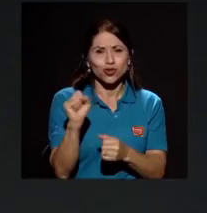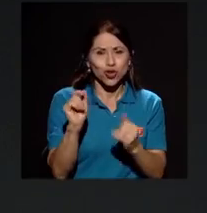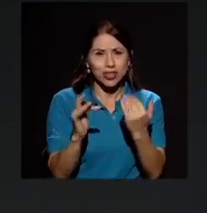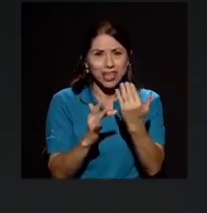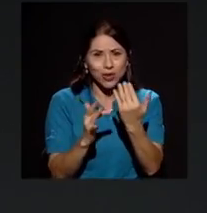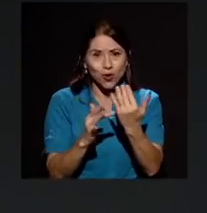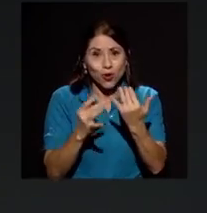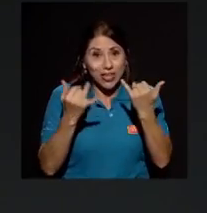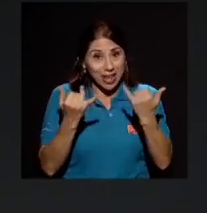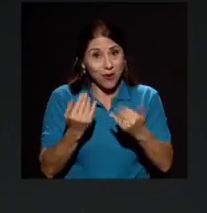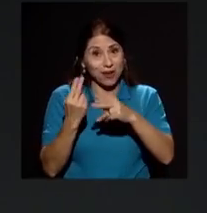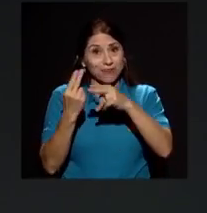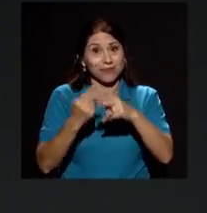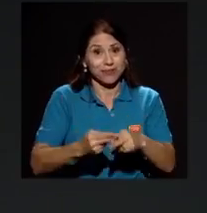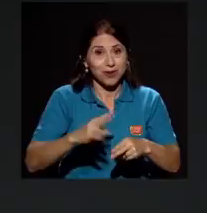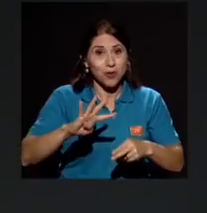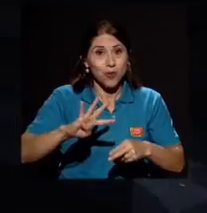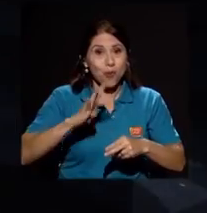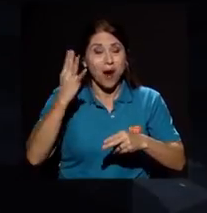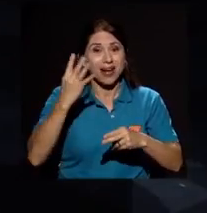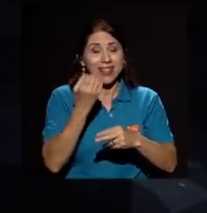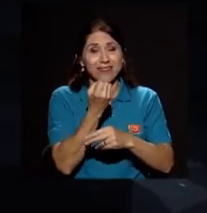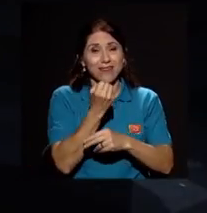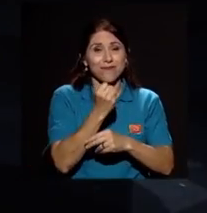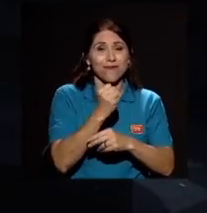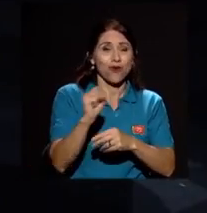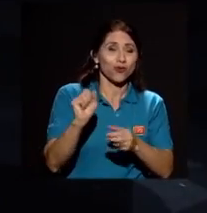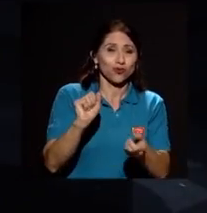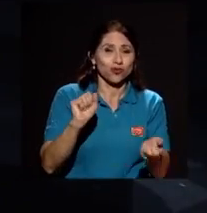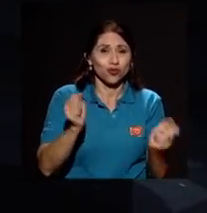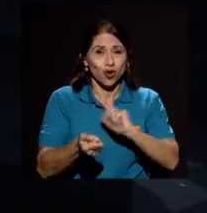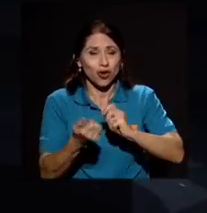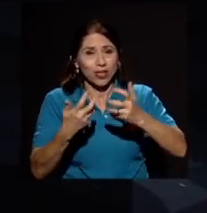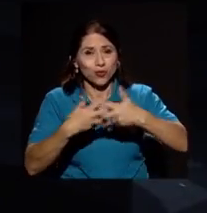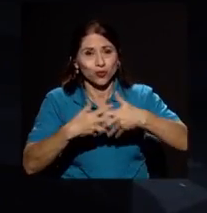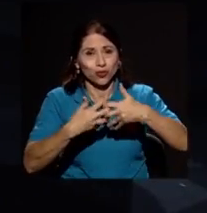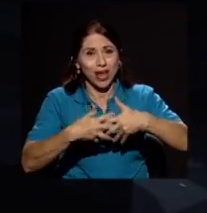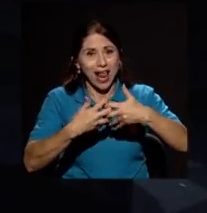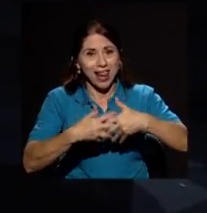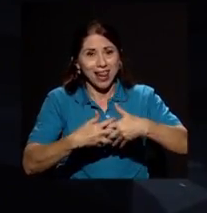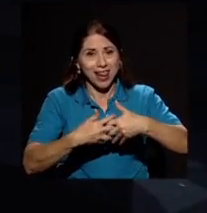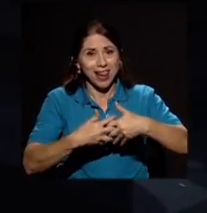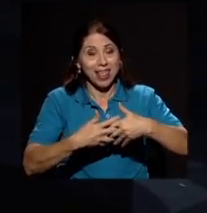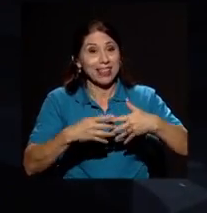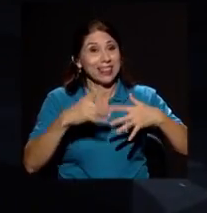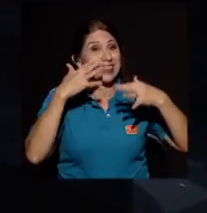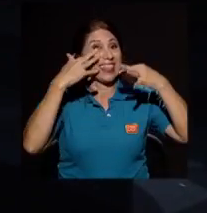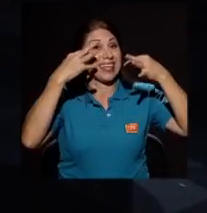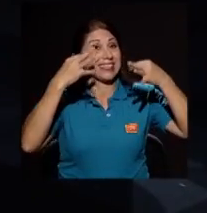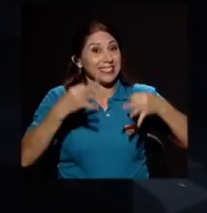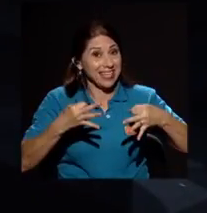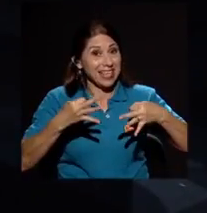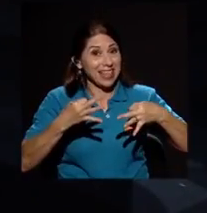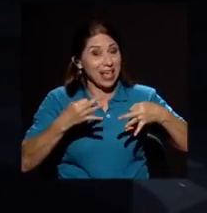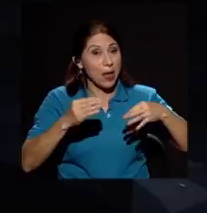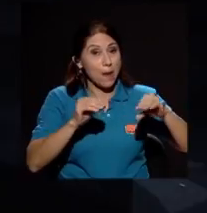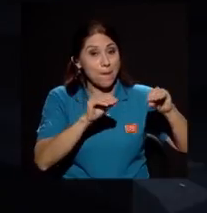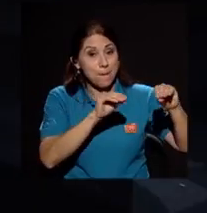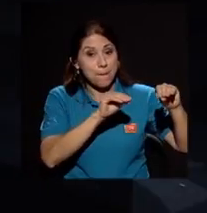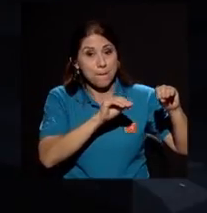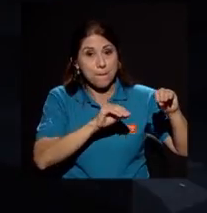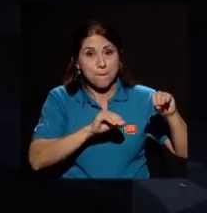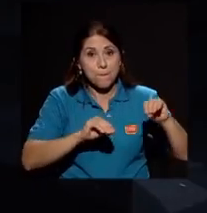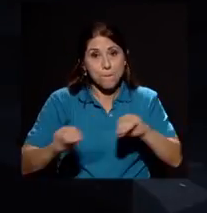como la cuarta revolución industrial decide moverse y ya no solo trabajar en la elaboración